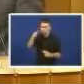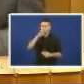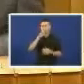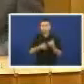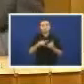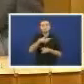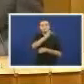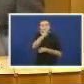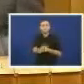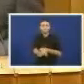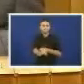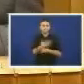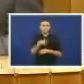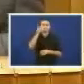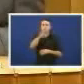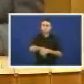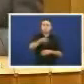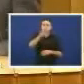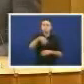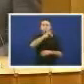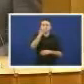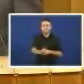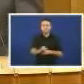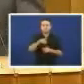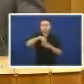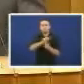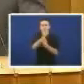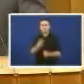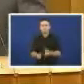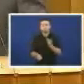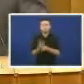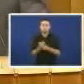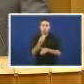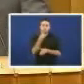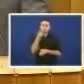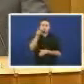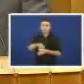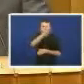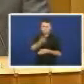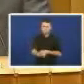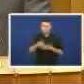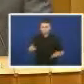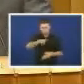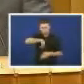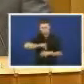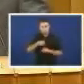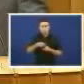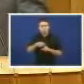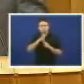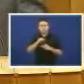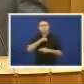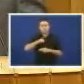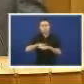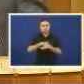tamén é a crisi dun modelo de producción alimentario e o noso objetivo é utilizar o autogoverno para colocar